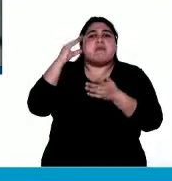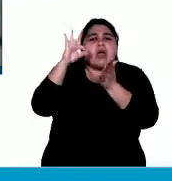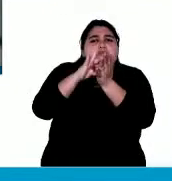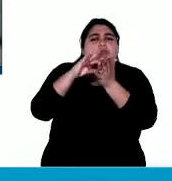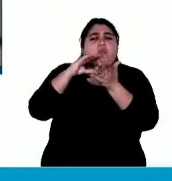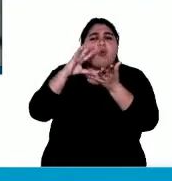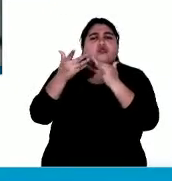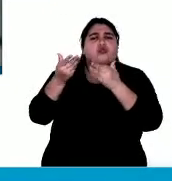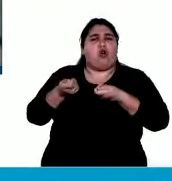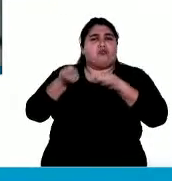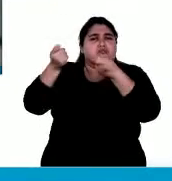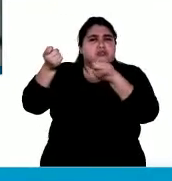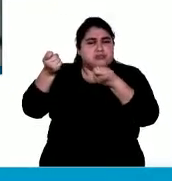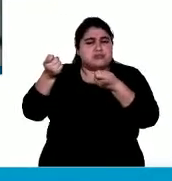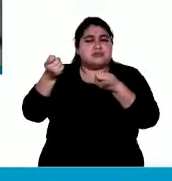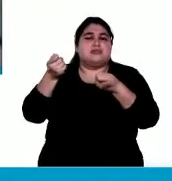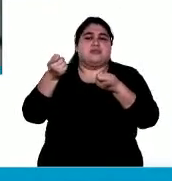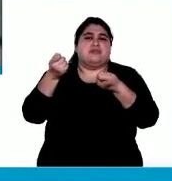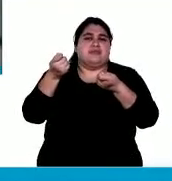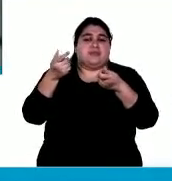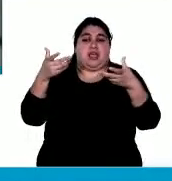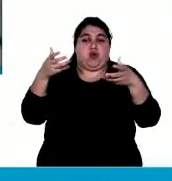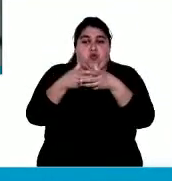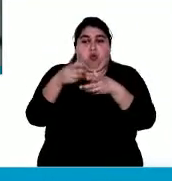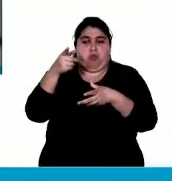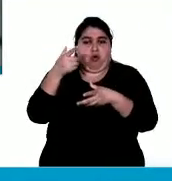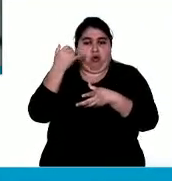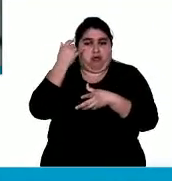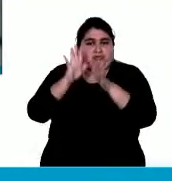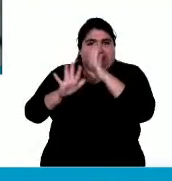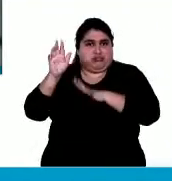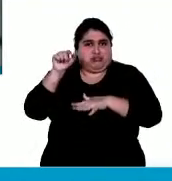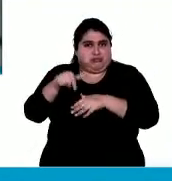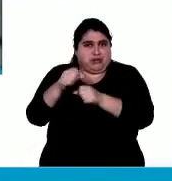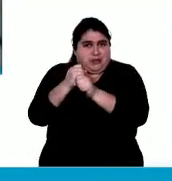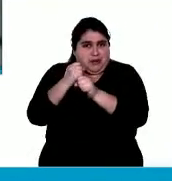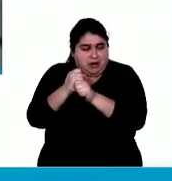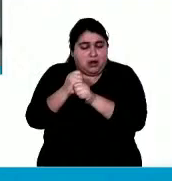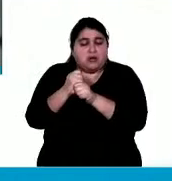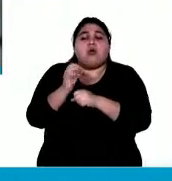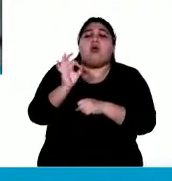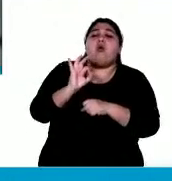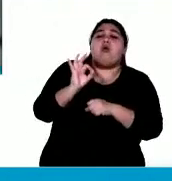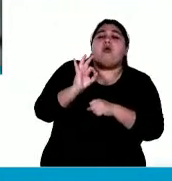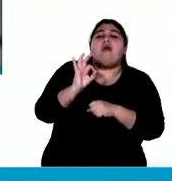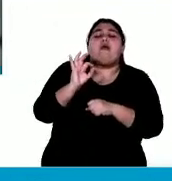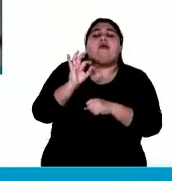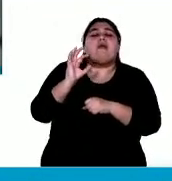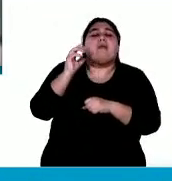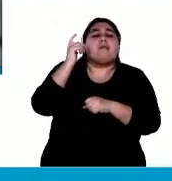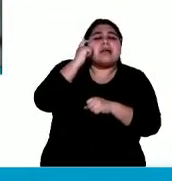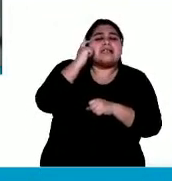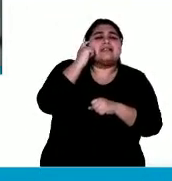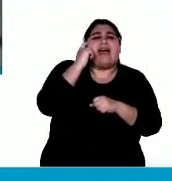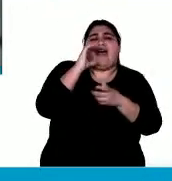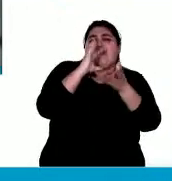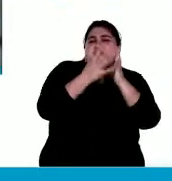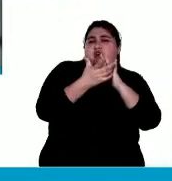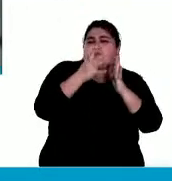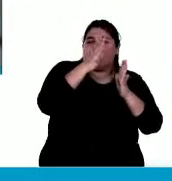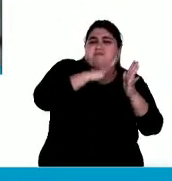gobierno no la ha elaborado este comité de expertos, o por qué no se ha conformado una ley de mapa